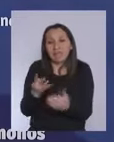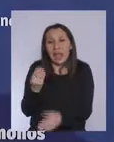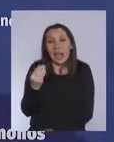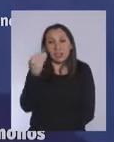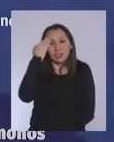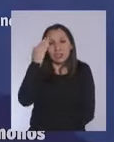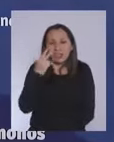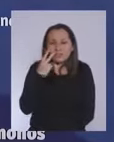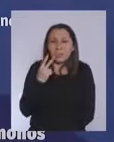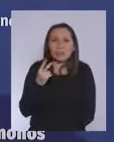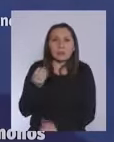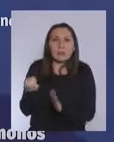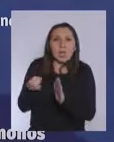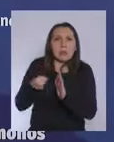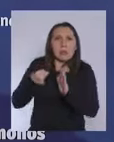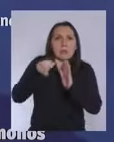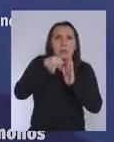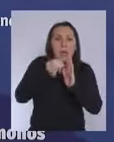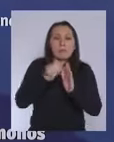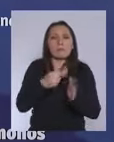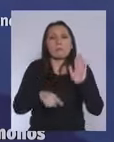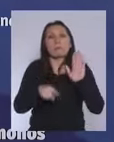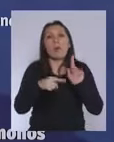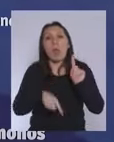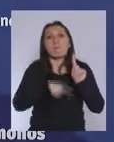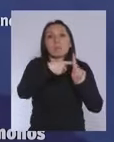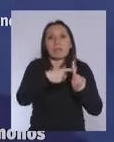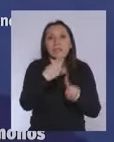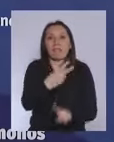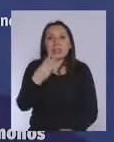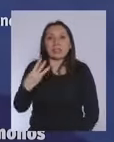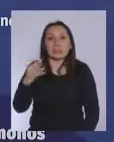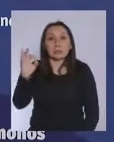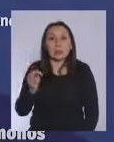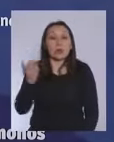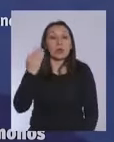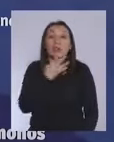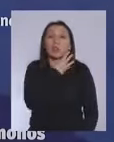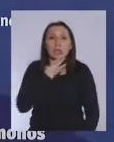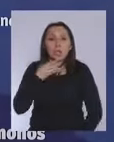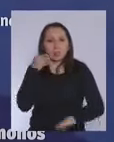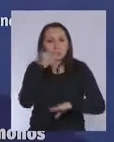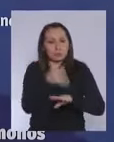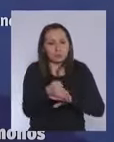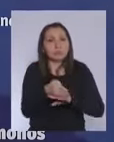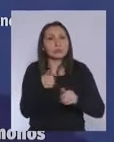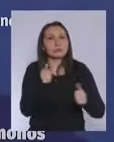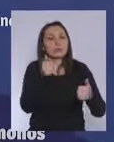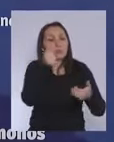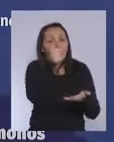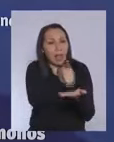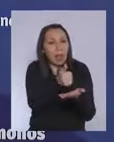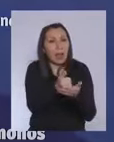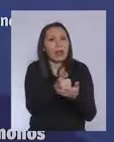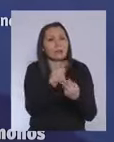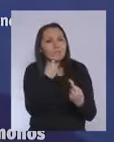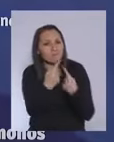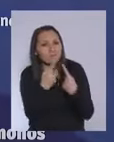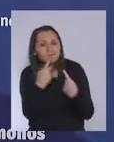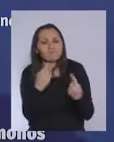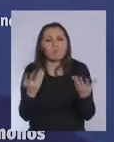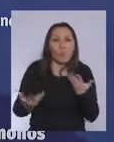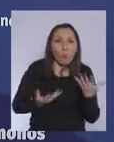desgraciadamente habían aumentado su caso en un más 23% estuvo en renca estuve con el alcalde de renca estuvimos viendo